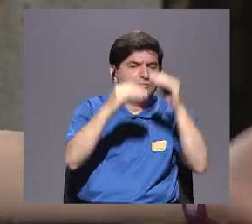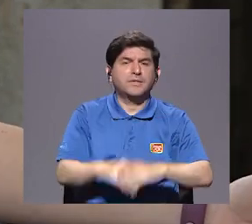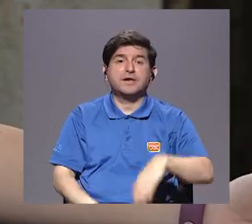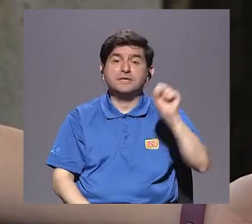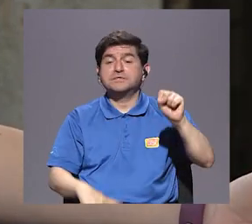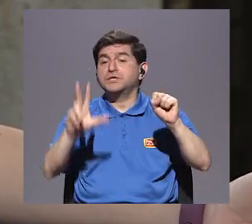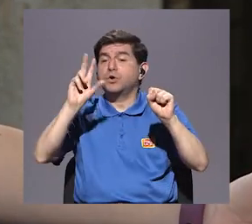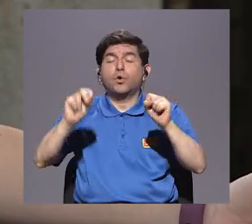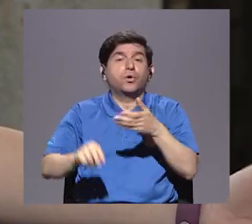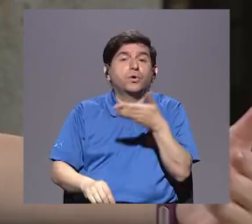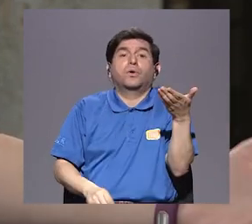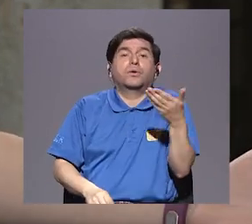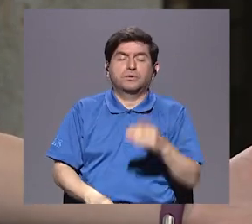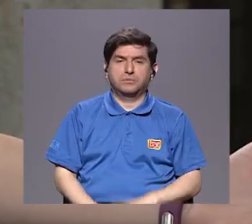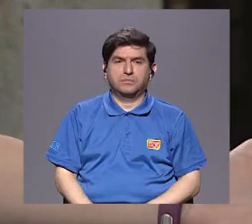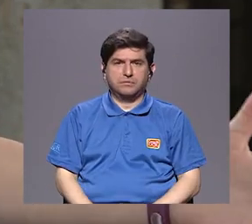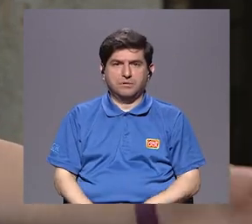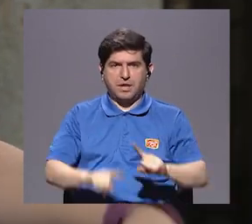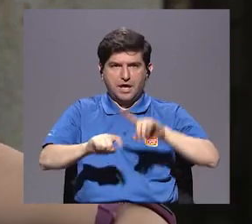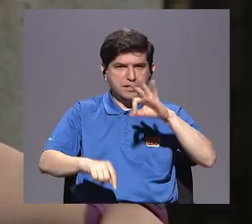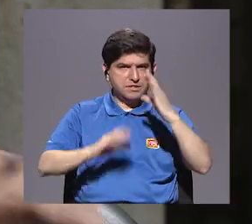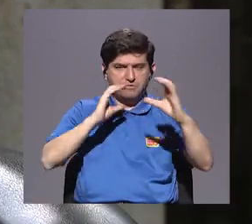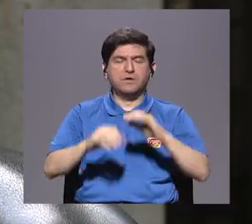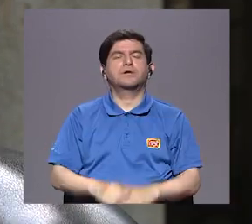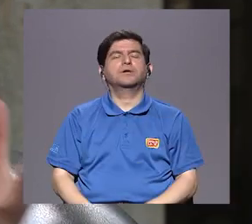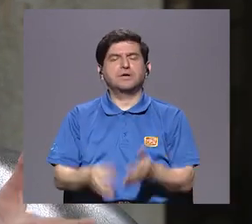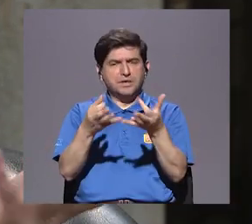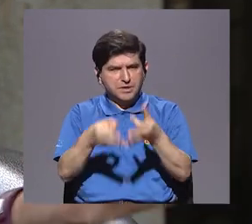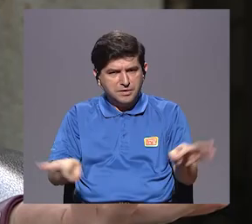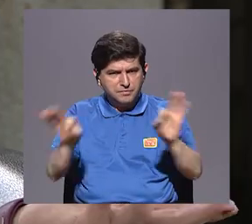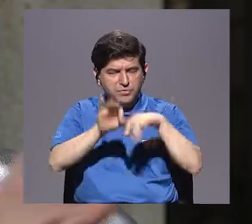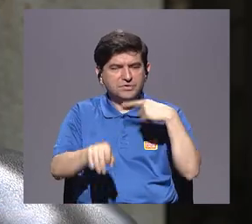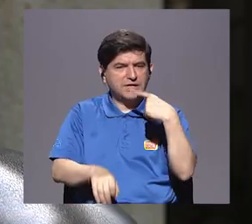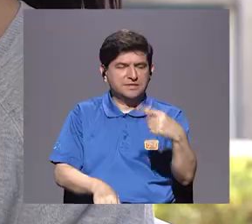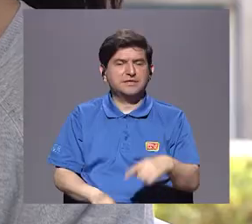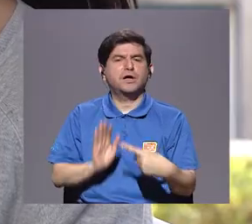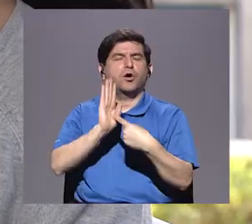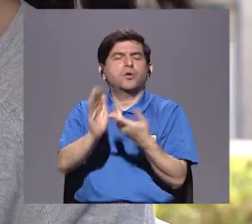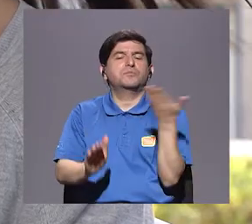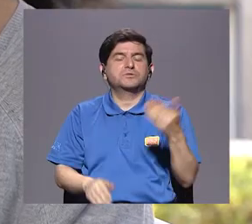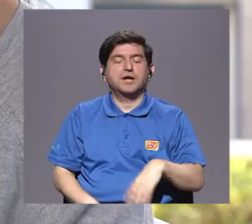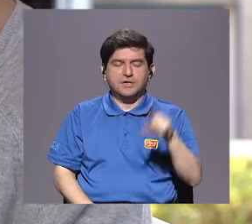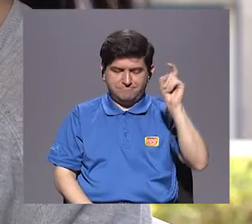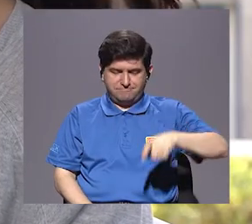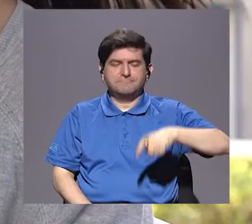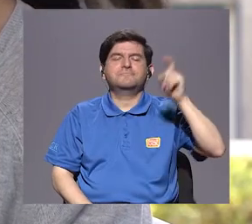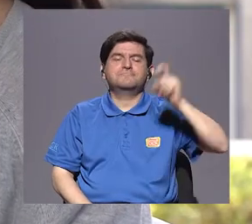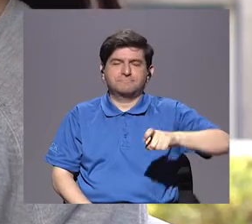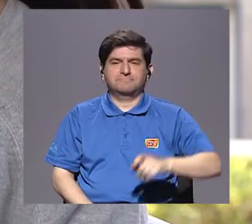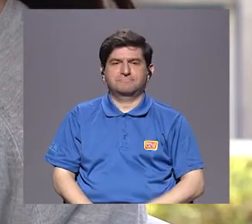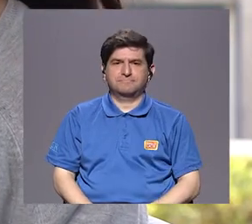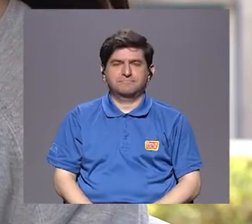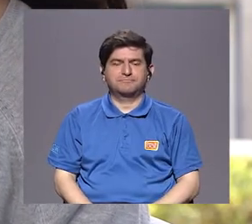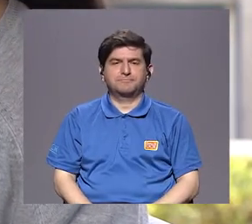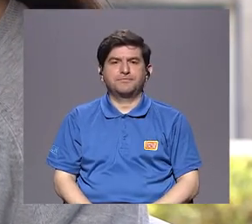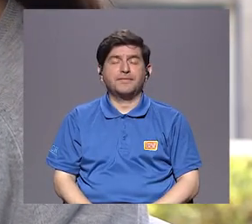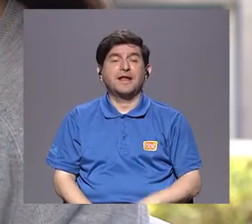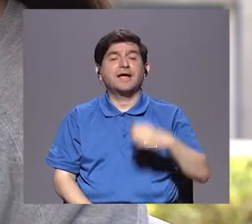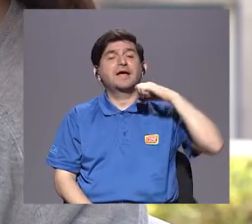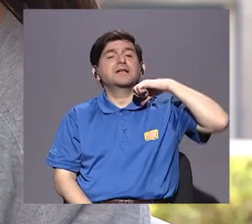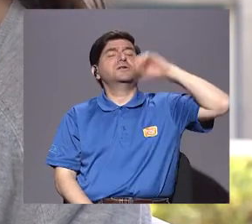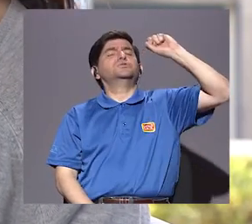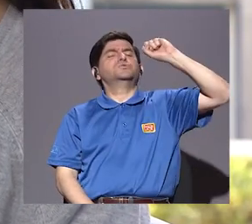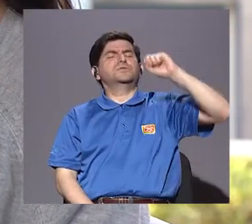y que no, ¿verdad? En los medios es de comunicación, que se dice, que no se dice, que se muestra. Es indispensable que todos... A ver, el suicidio